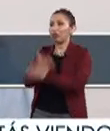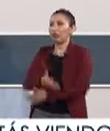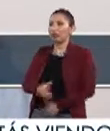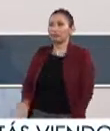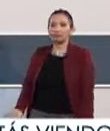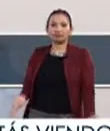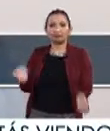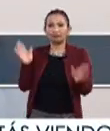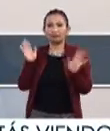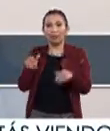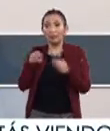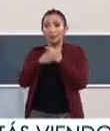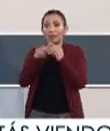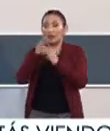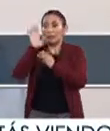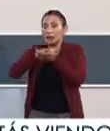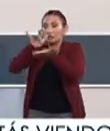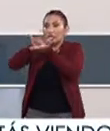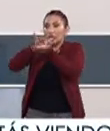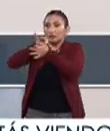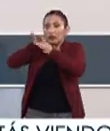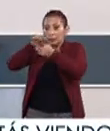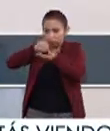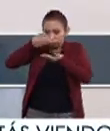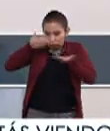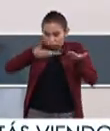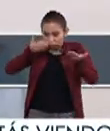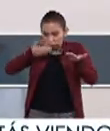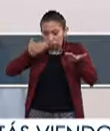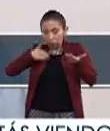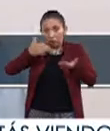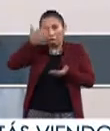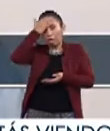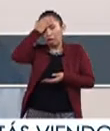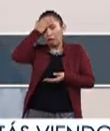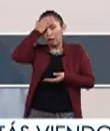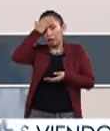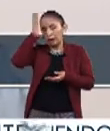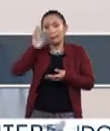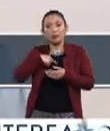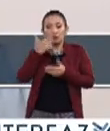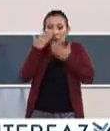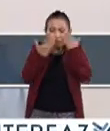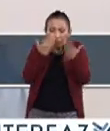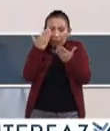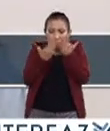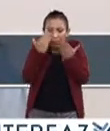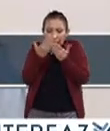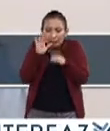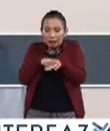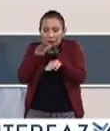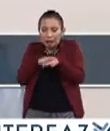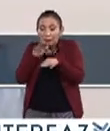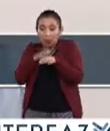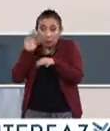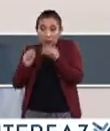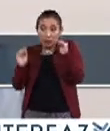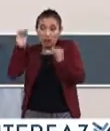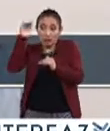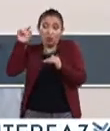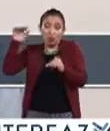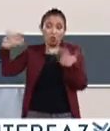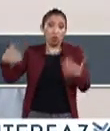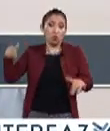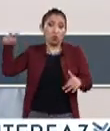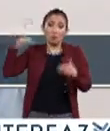allá tuve más material con el que trabajar y me di de topes porque tuve que estar estudiando mucho más porque sí, el nivel